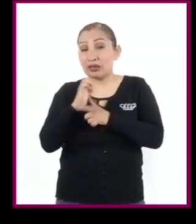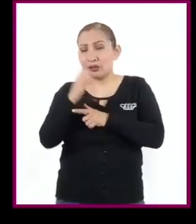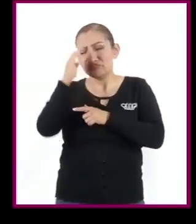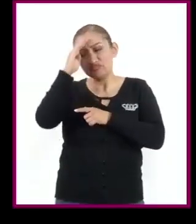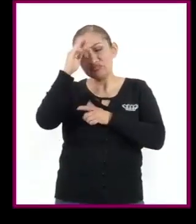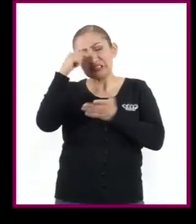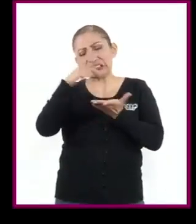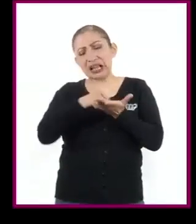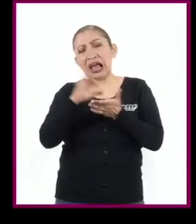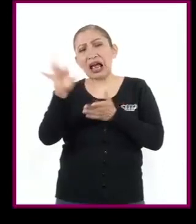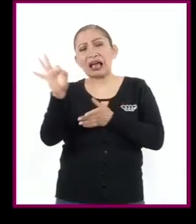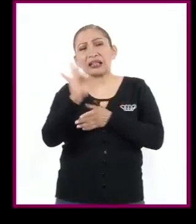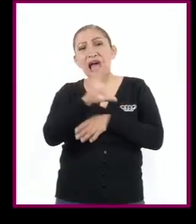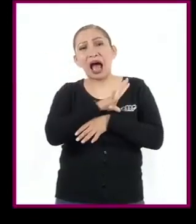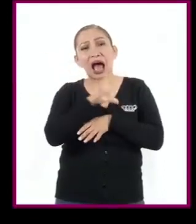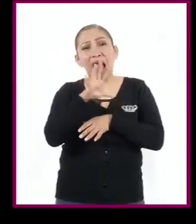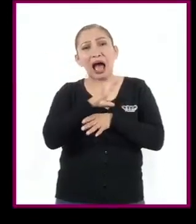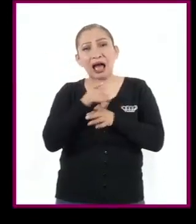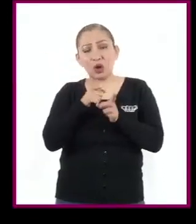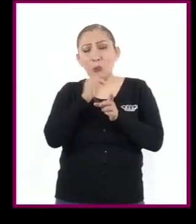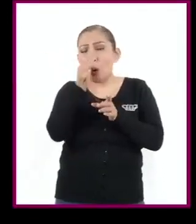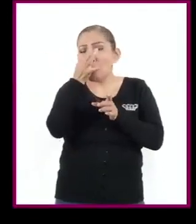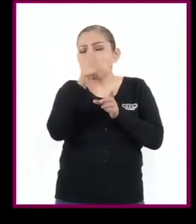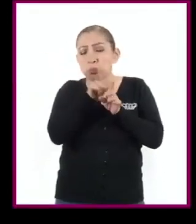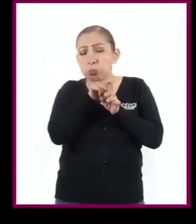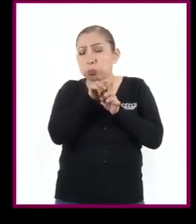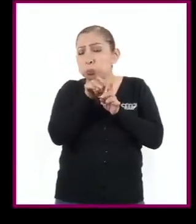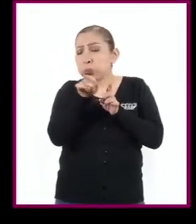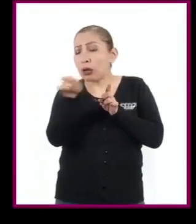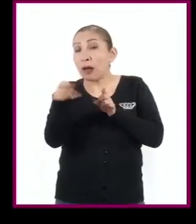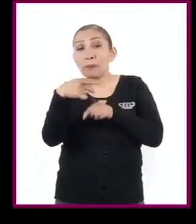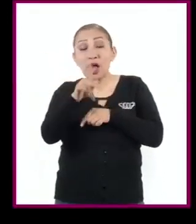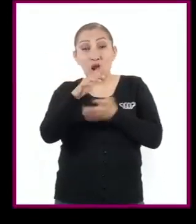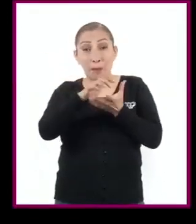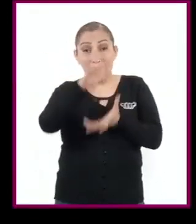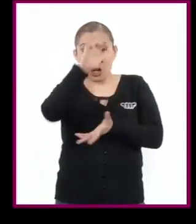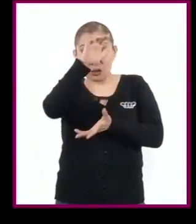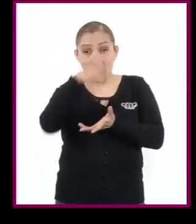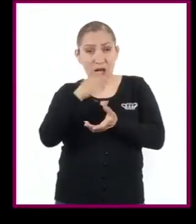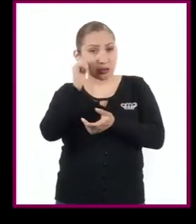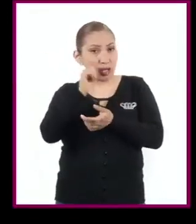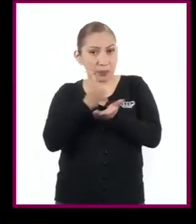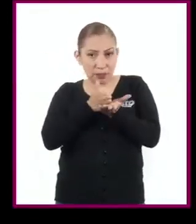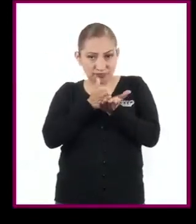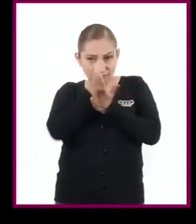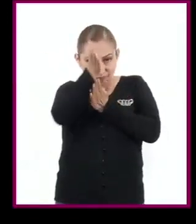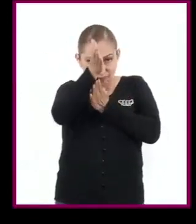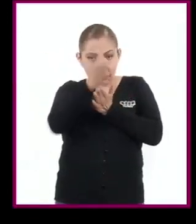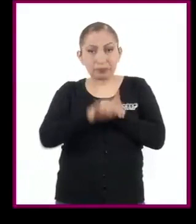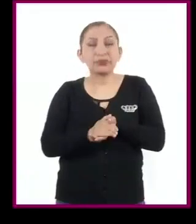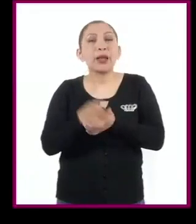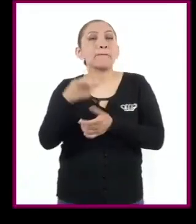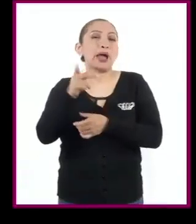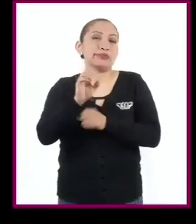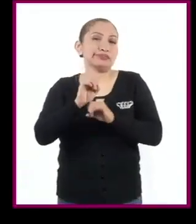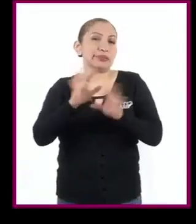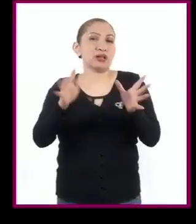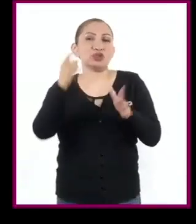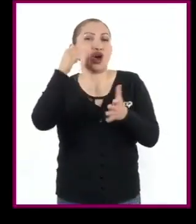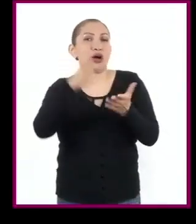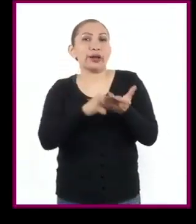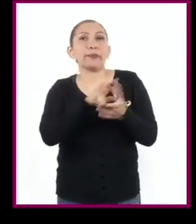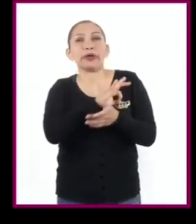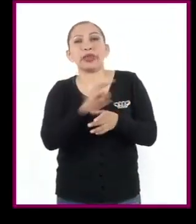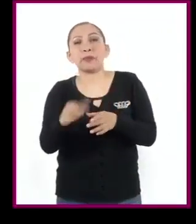podría existir una ligera desviación, pero en general las partículas se moverían derecho. Aunque bueno, creo que